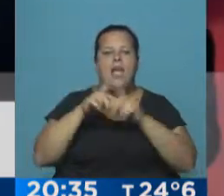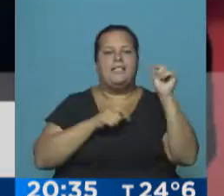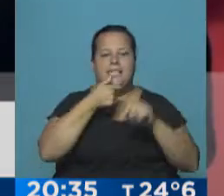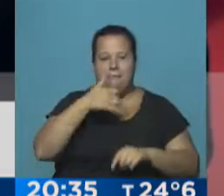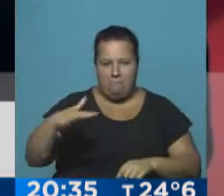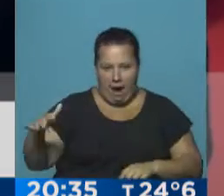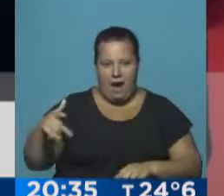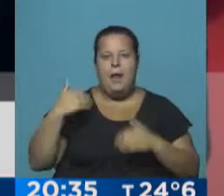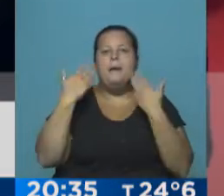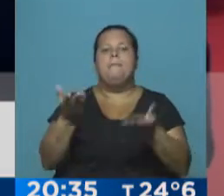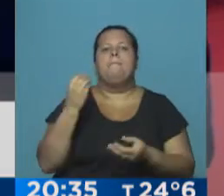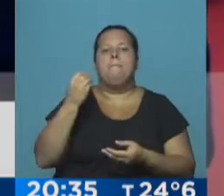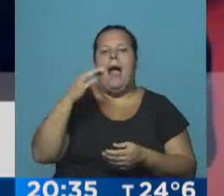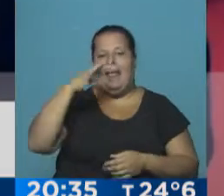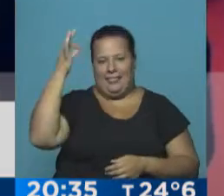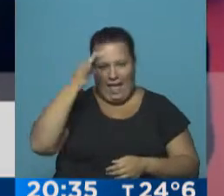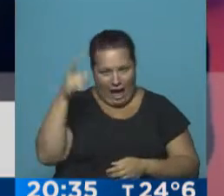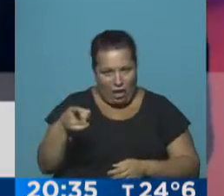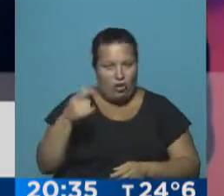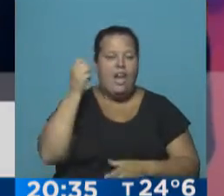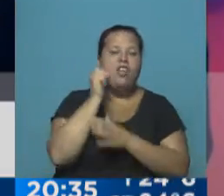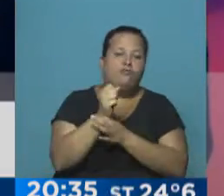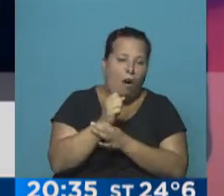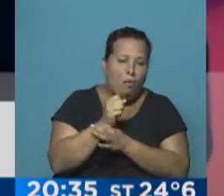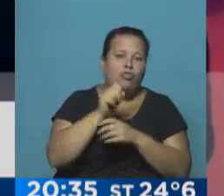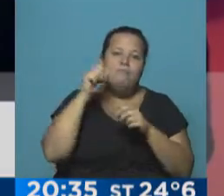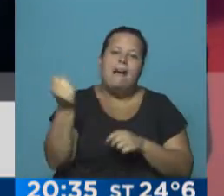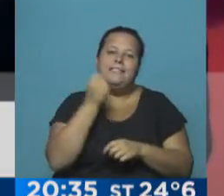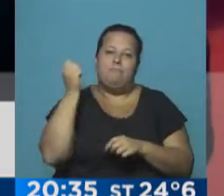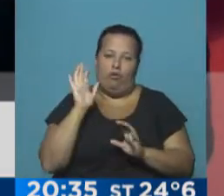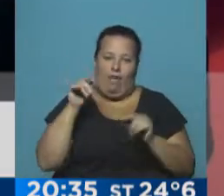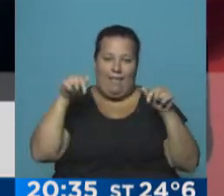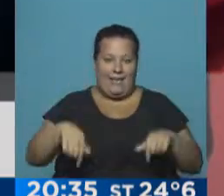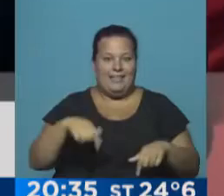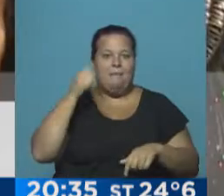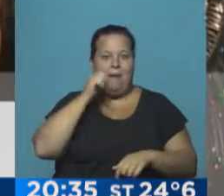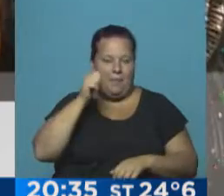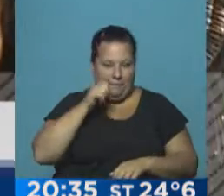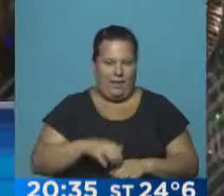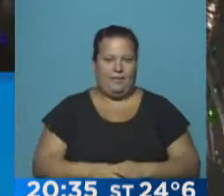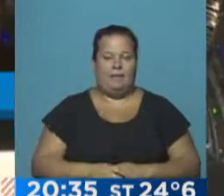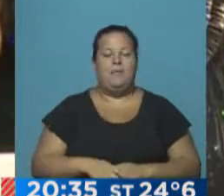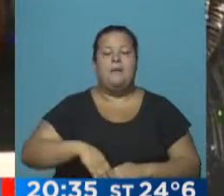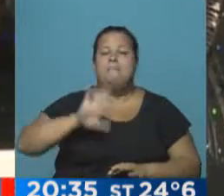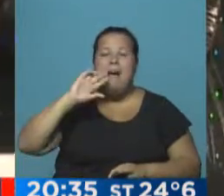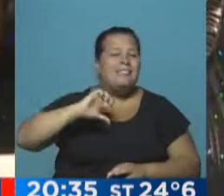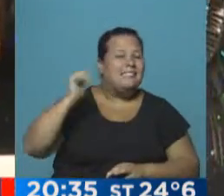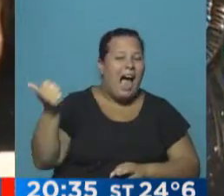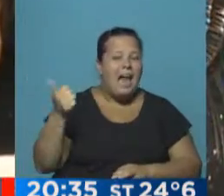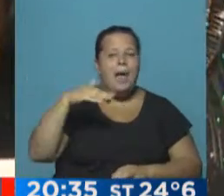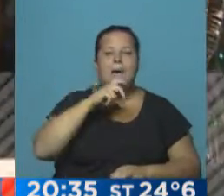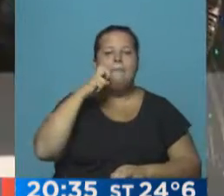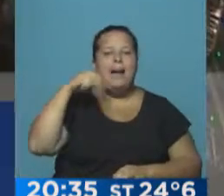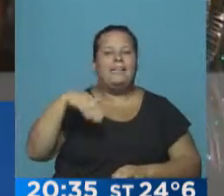Mar, dedicado a las obras de teatro y los artistas destacados aquí en la Ciudad Feliz. El gran ganador fue